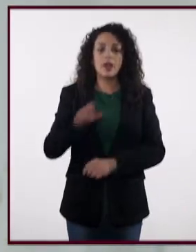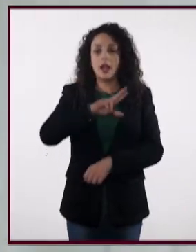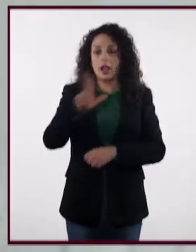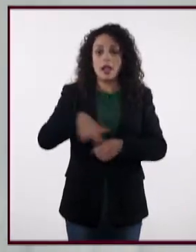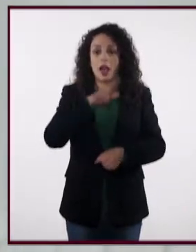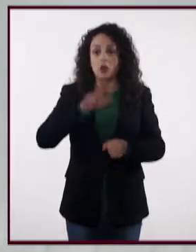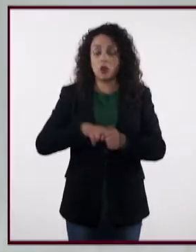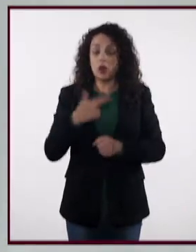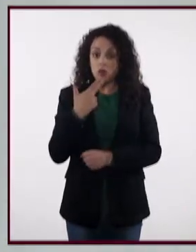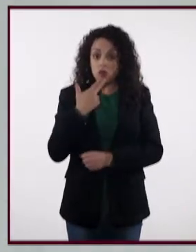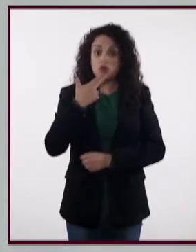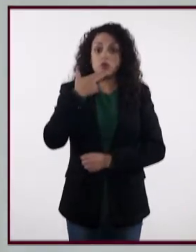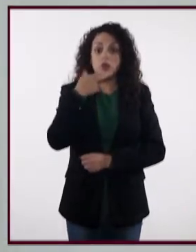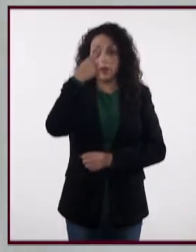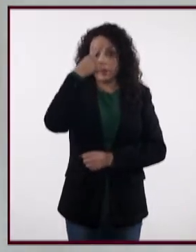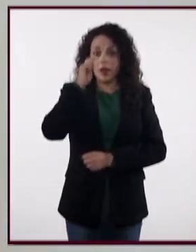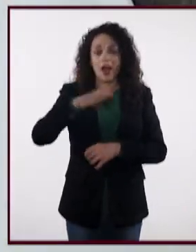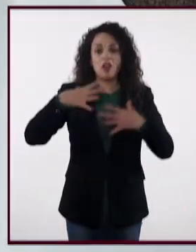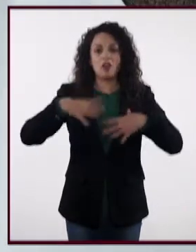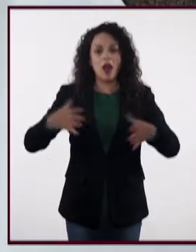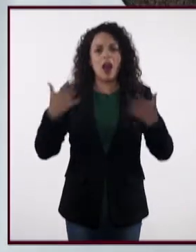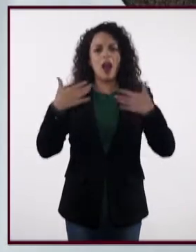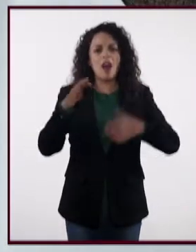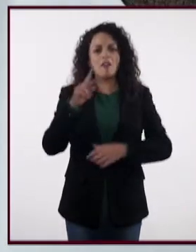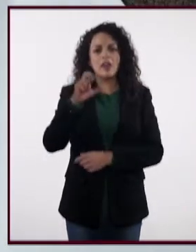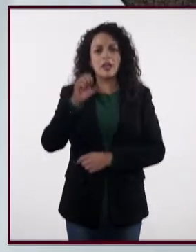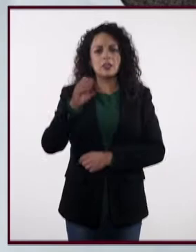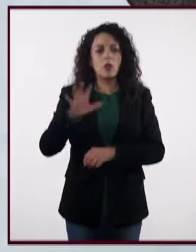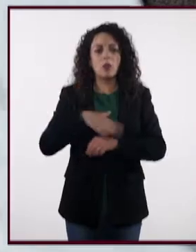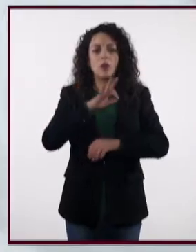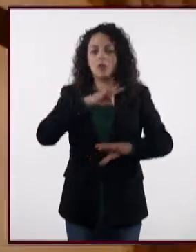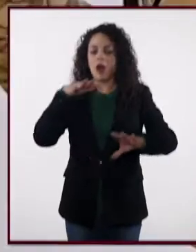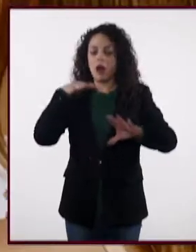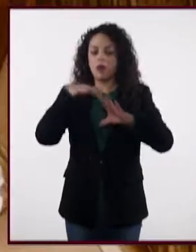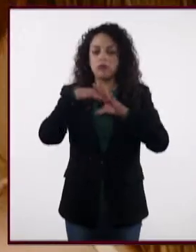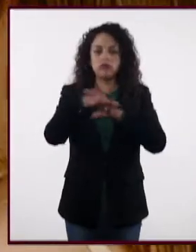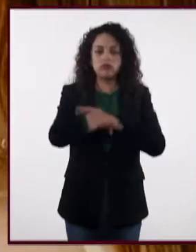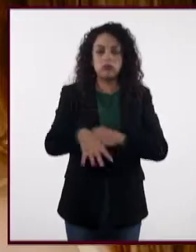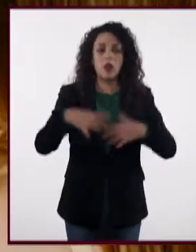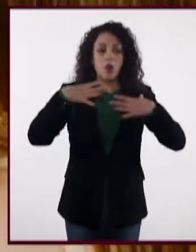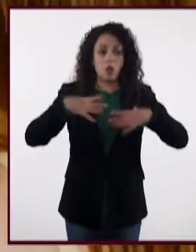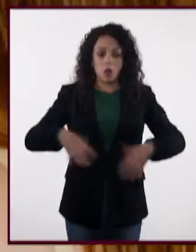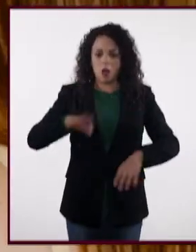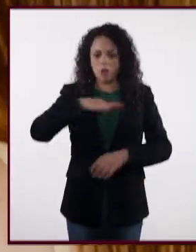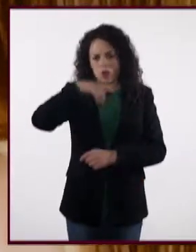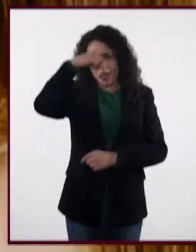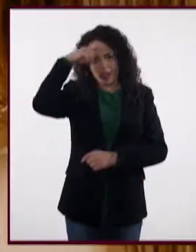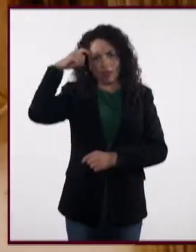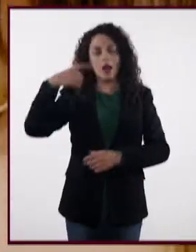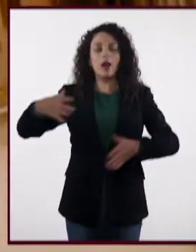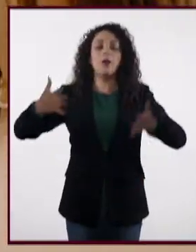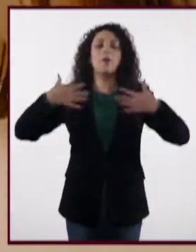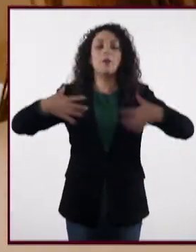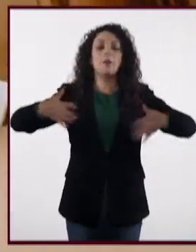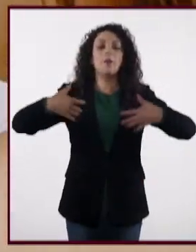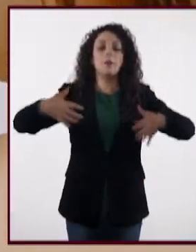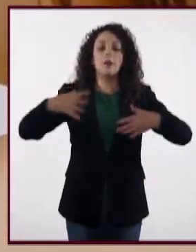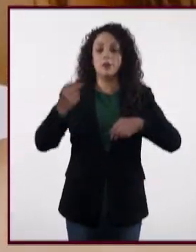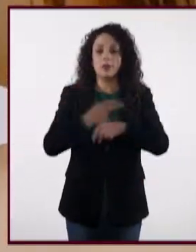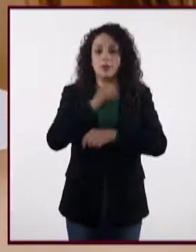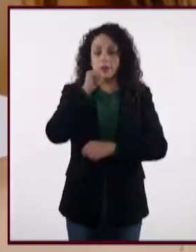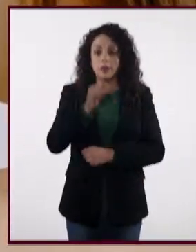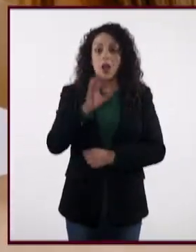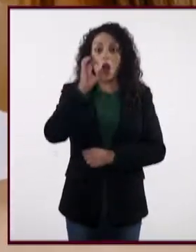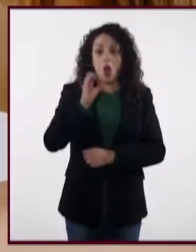son muy útiles para crear ropa fresca, porque son respirables. Permiten que nuestro cuerpo sude y se ventile, o de otro modo